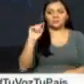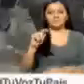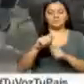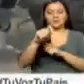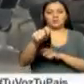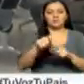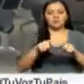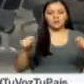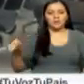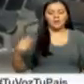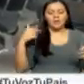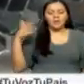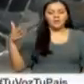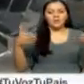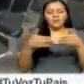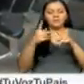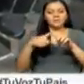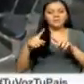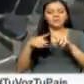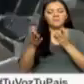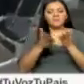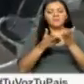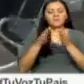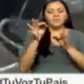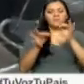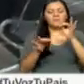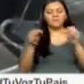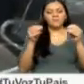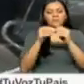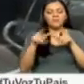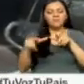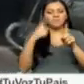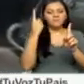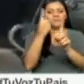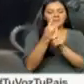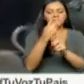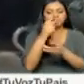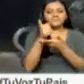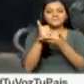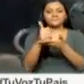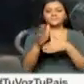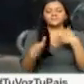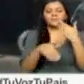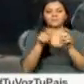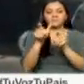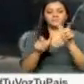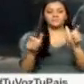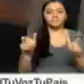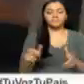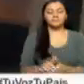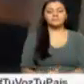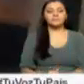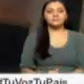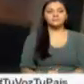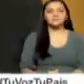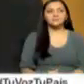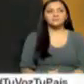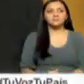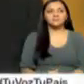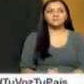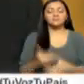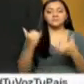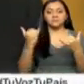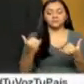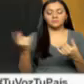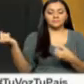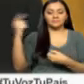cuadrados y concentra varios servicios de justicia en un solo lugar para beneficio de toda la ciudadanía. Ahora asistimos a la